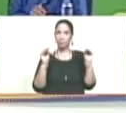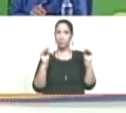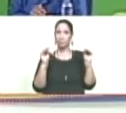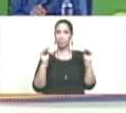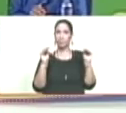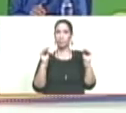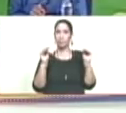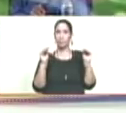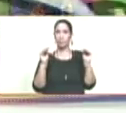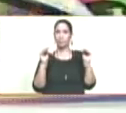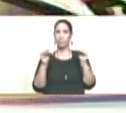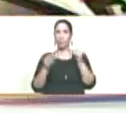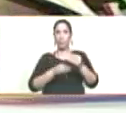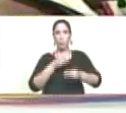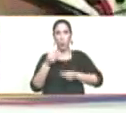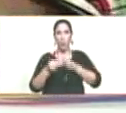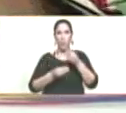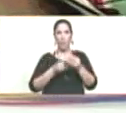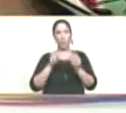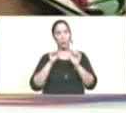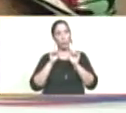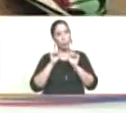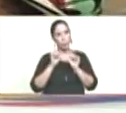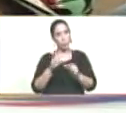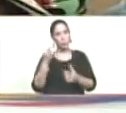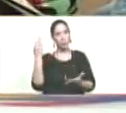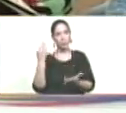que yo he hecho de manera recurrente, Diosdado.